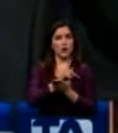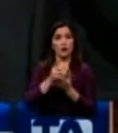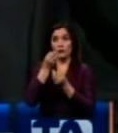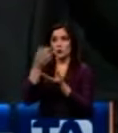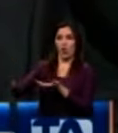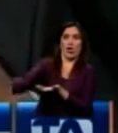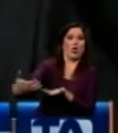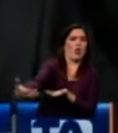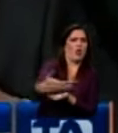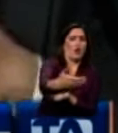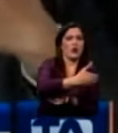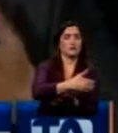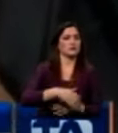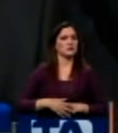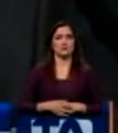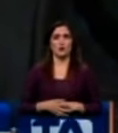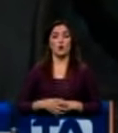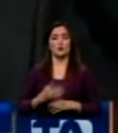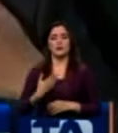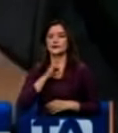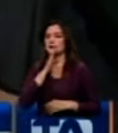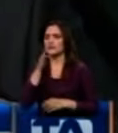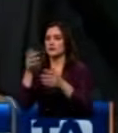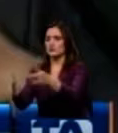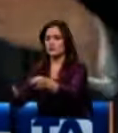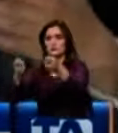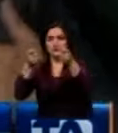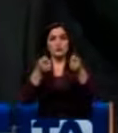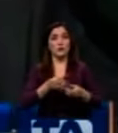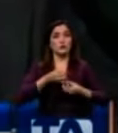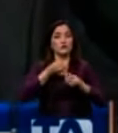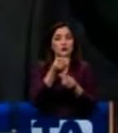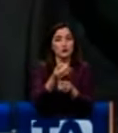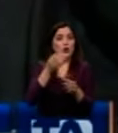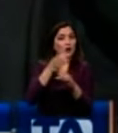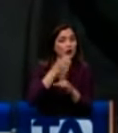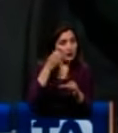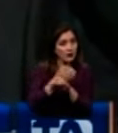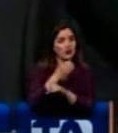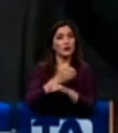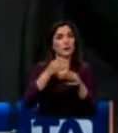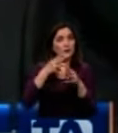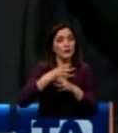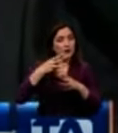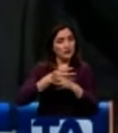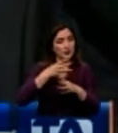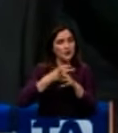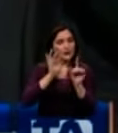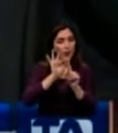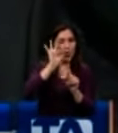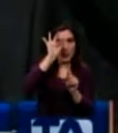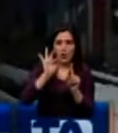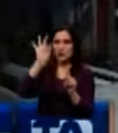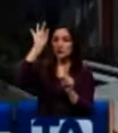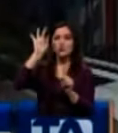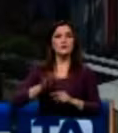información. La información le fue suministrada y en función de eso se hizo lo que correspondía matemática y